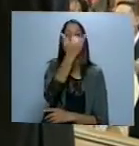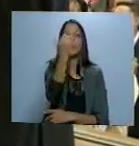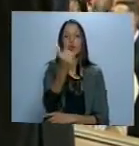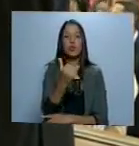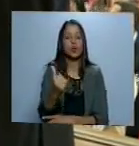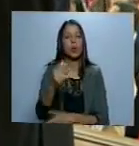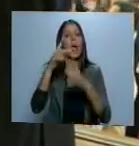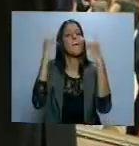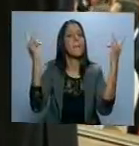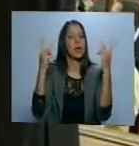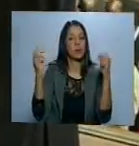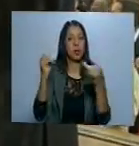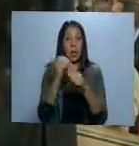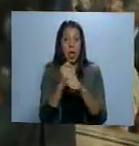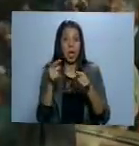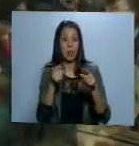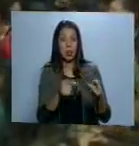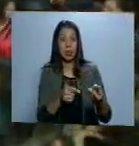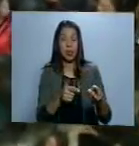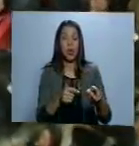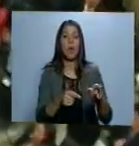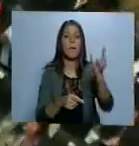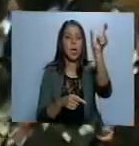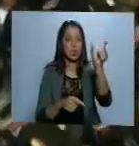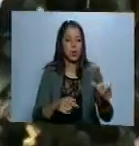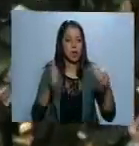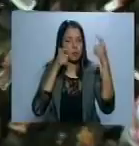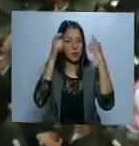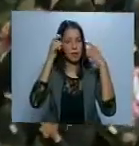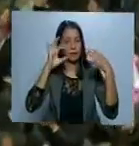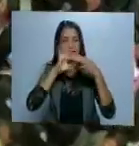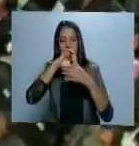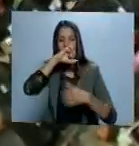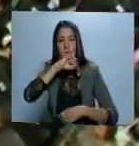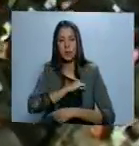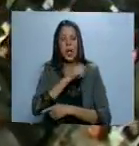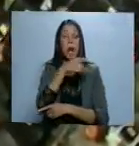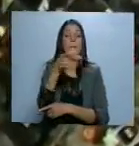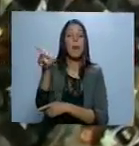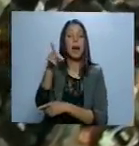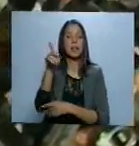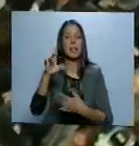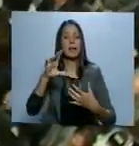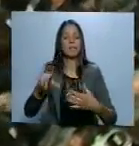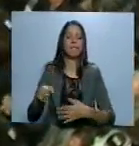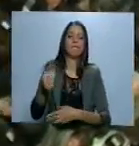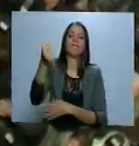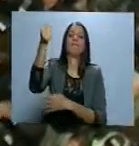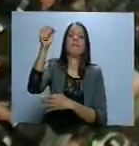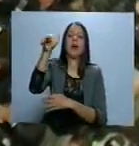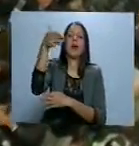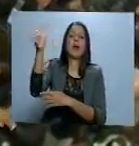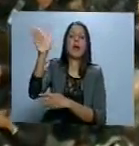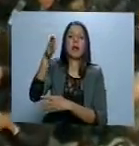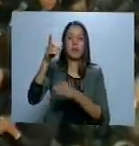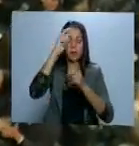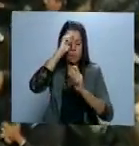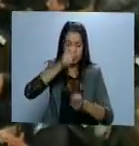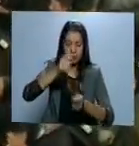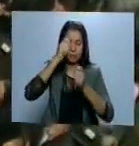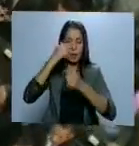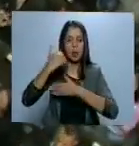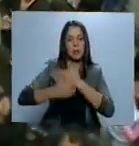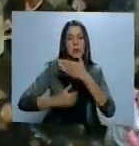una victoria que usted, como buen bolivariano y patriota que ha levantado las banderas que la dignidad del